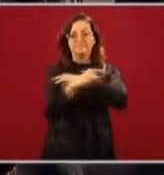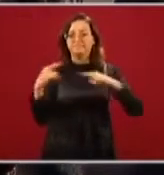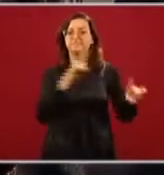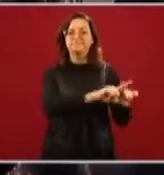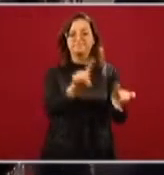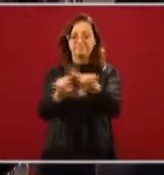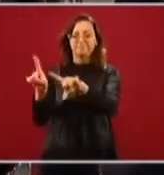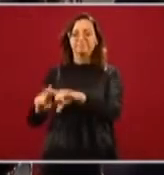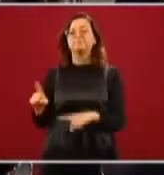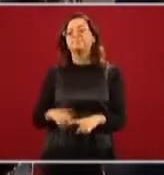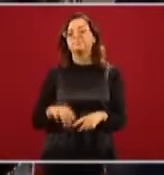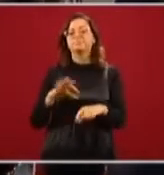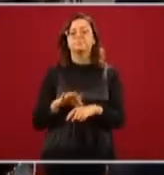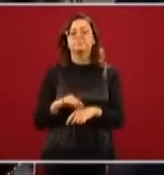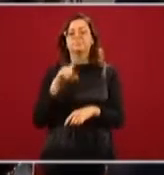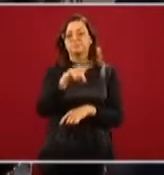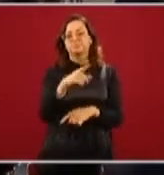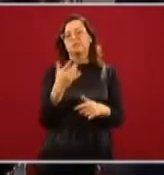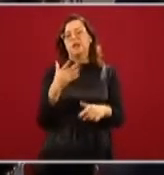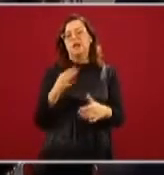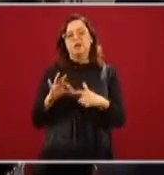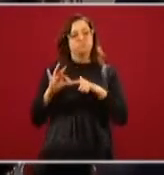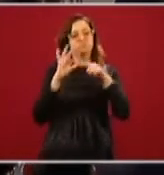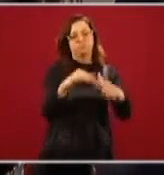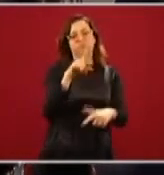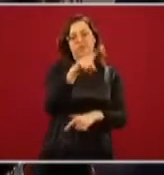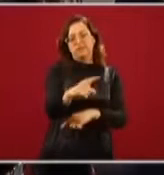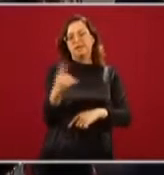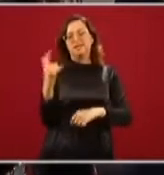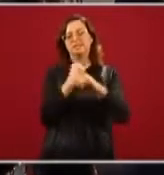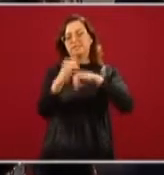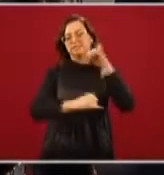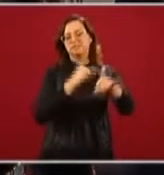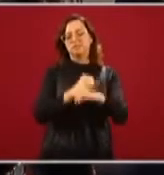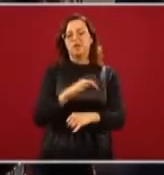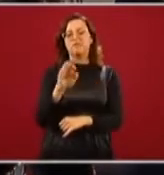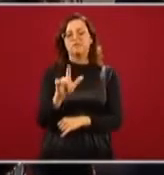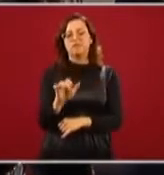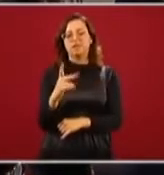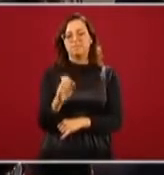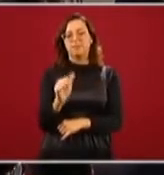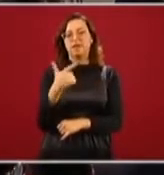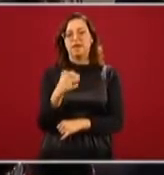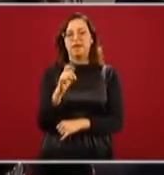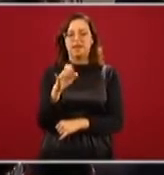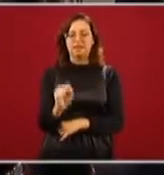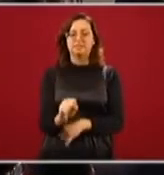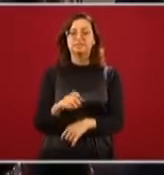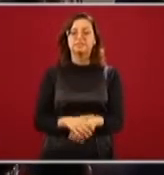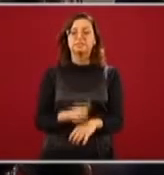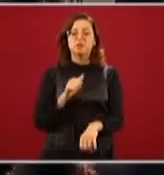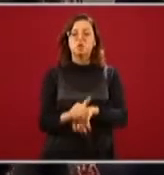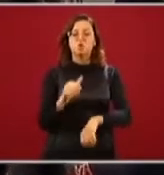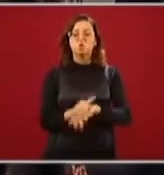comunicación que nos van a llevar al Internacional Felipe Ángeles. Y la número 10 sería este